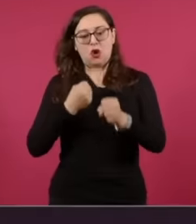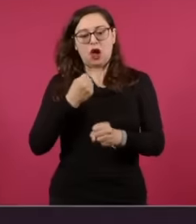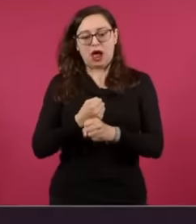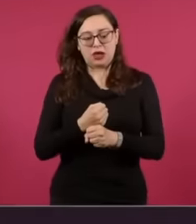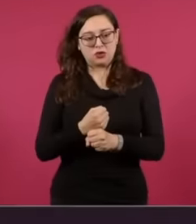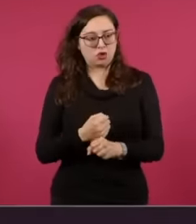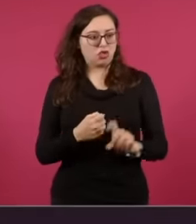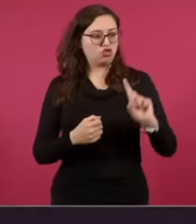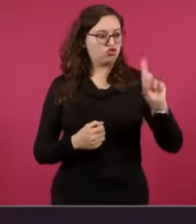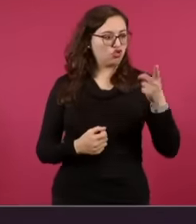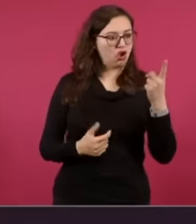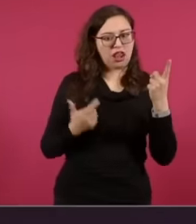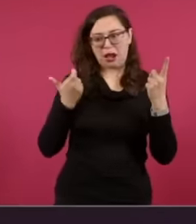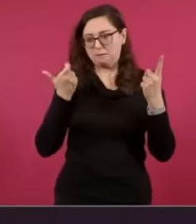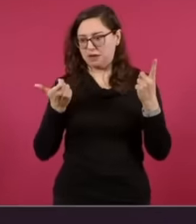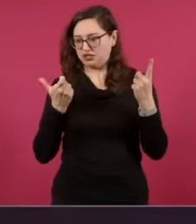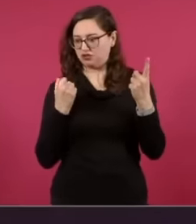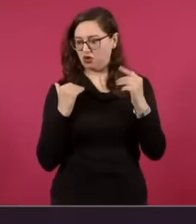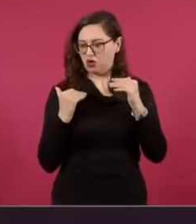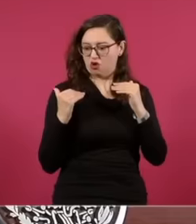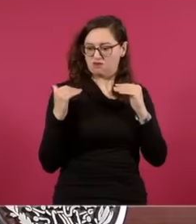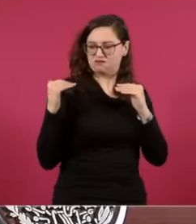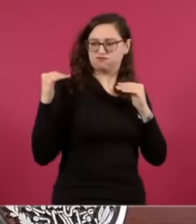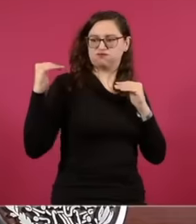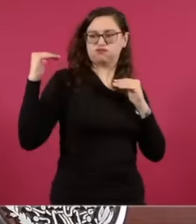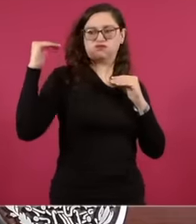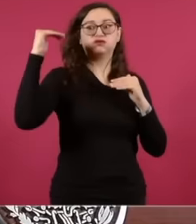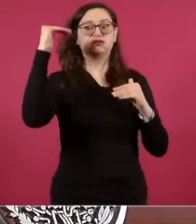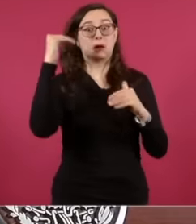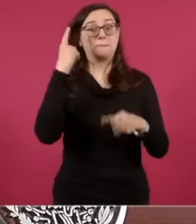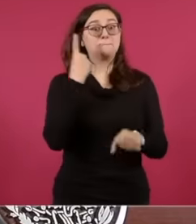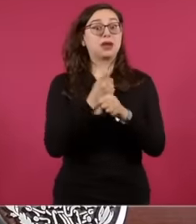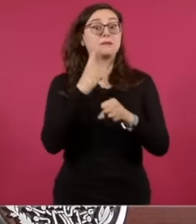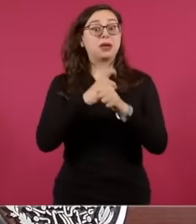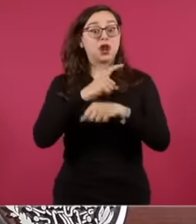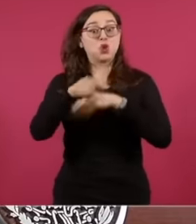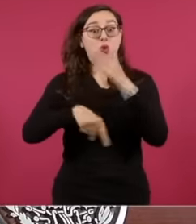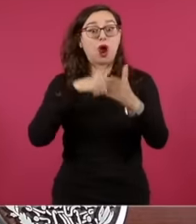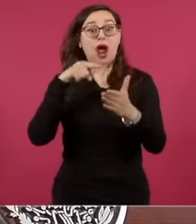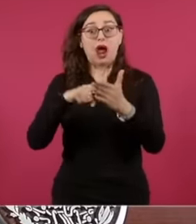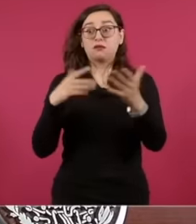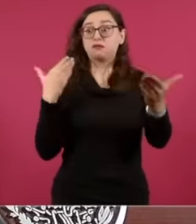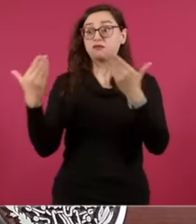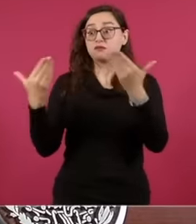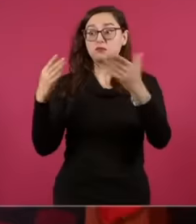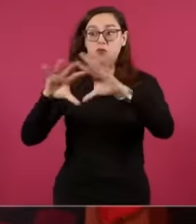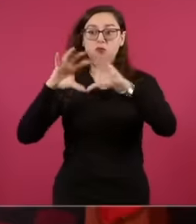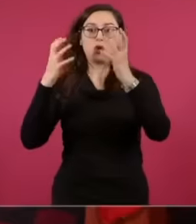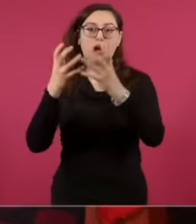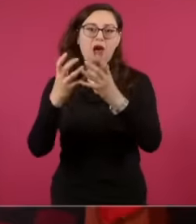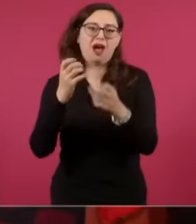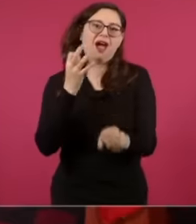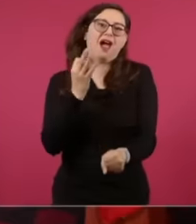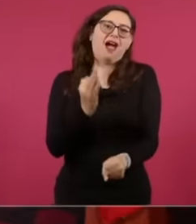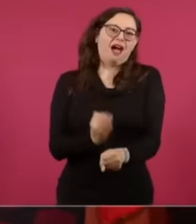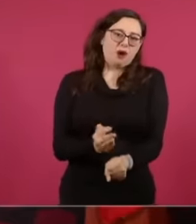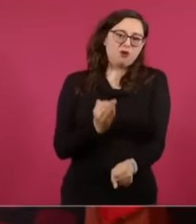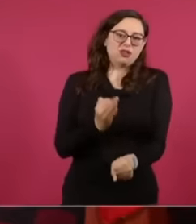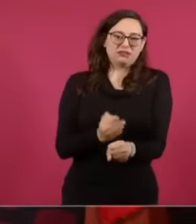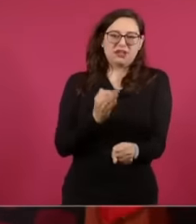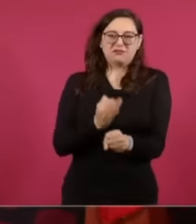en cuanto a fortalecimiento del peso con relación al dólar. Con esto que está